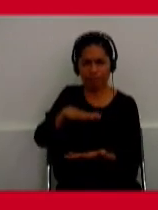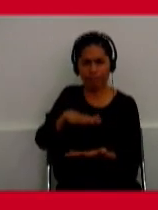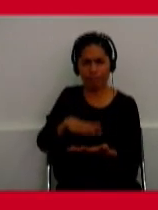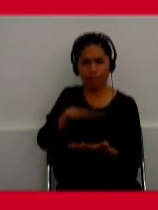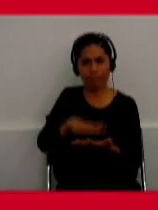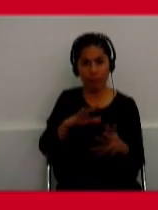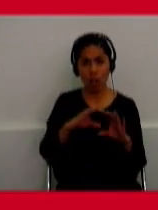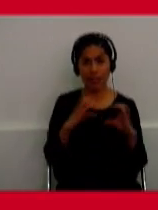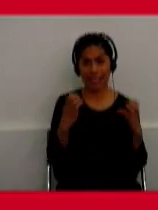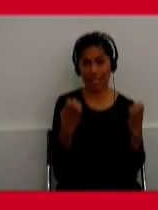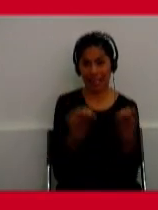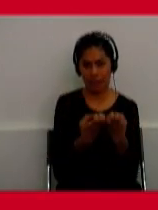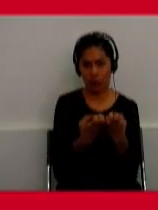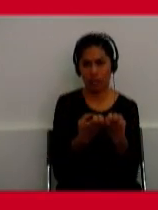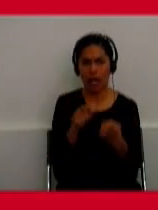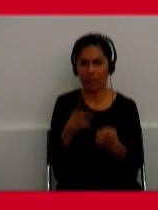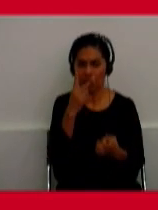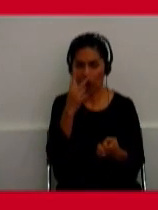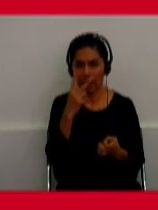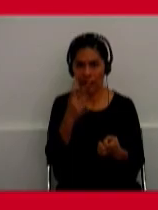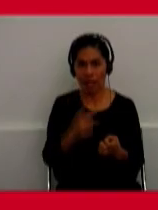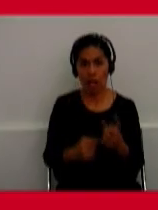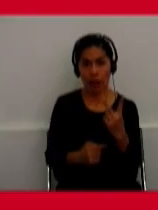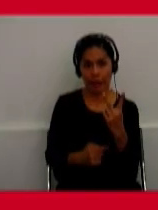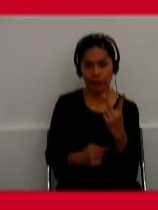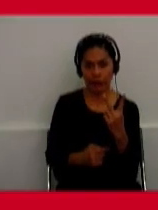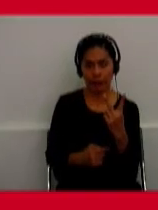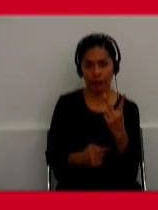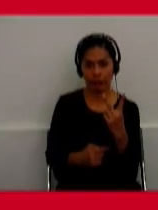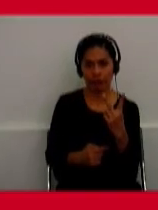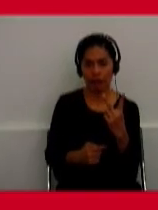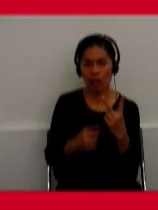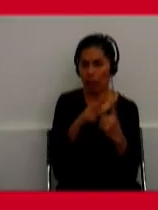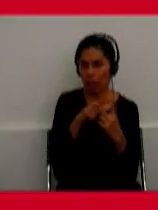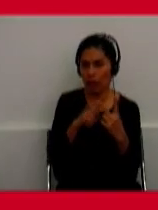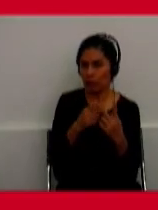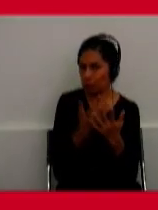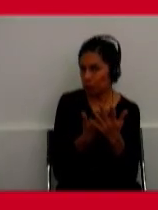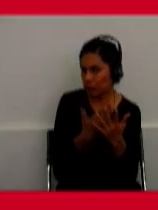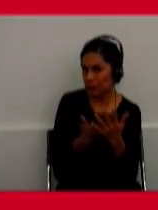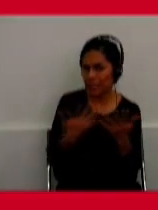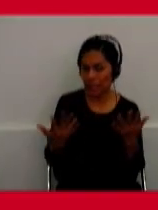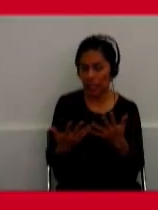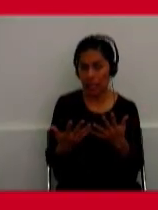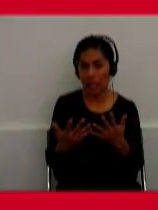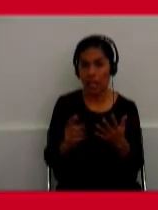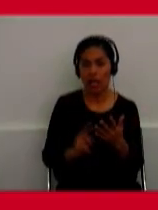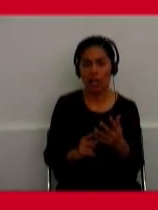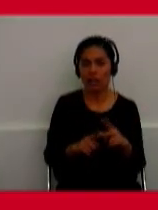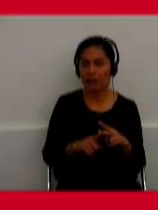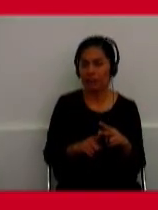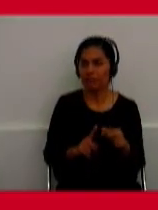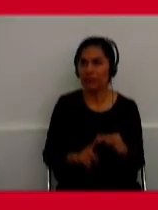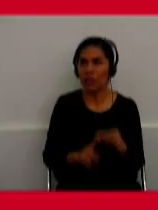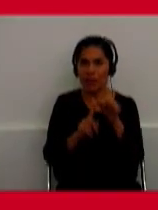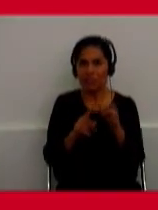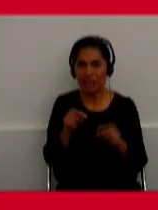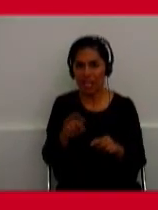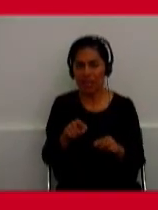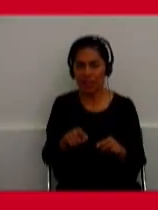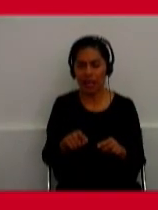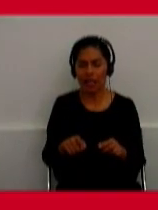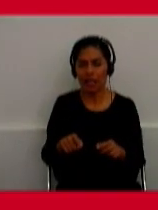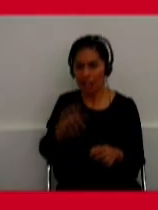este cuadro pueden ver 2 muestras de relaves donde están los parámetros principales de este tipo de relave